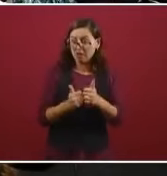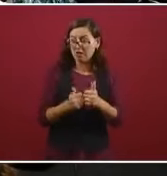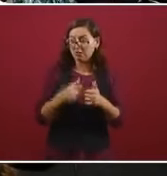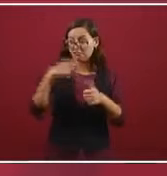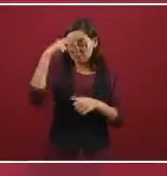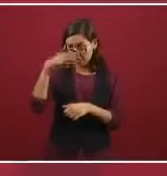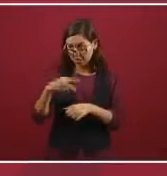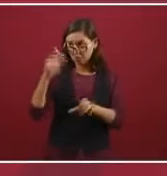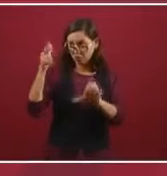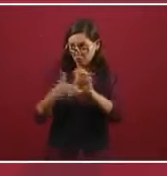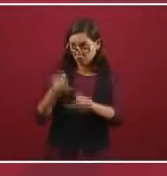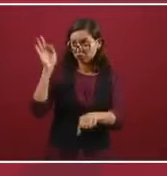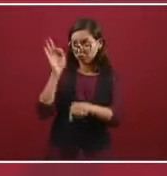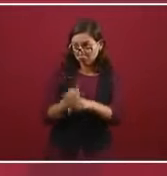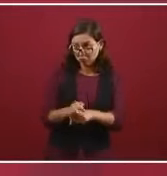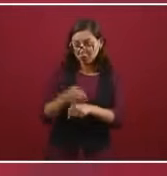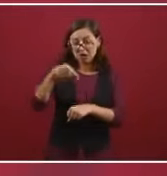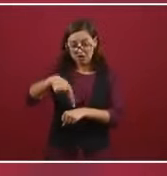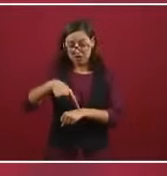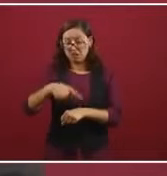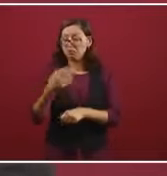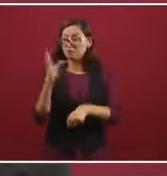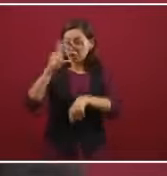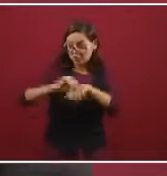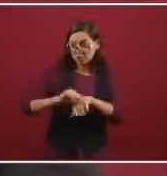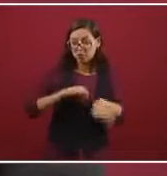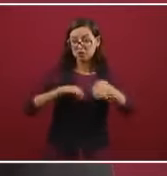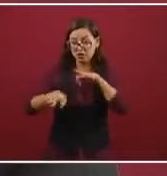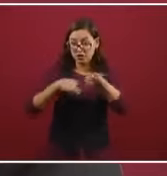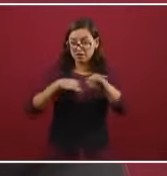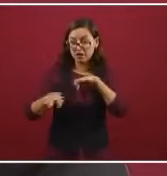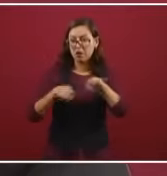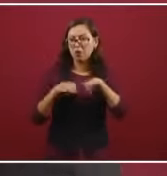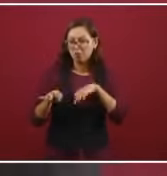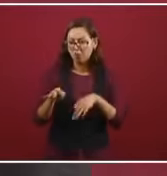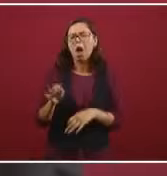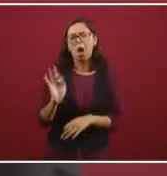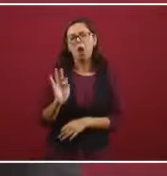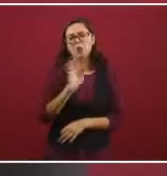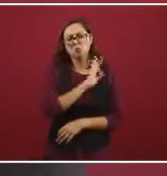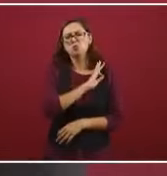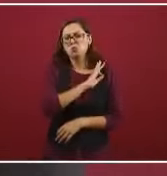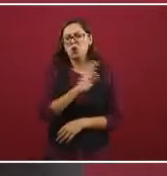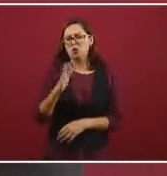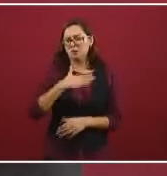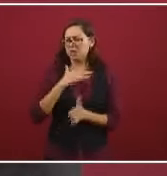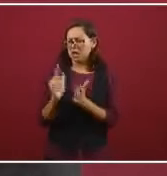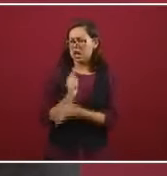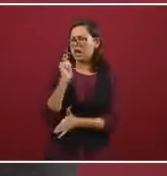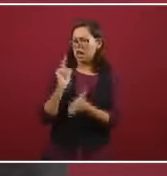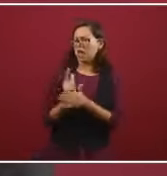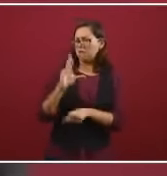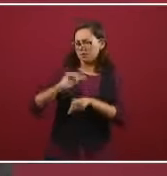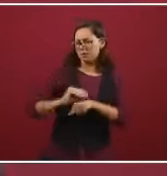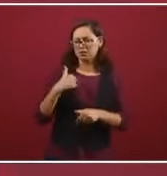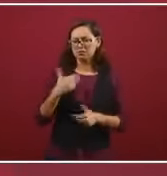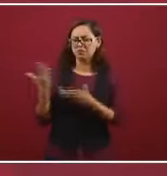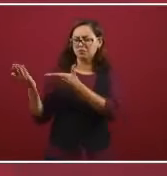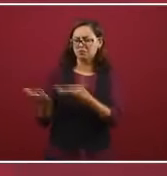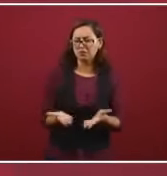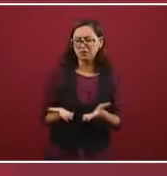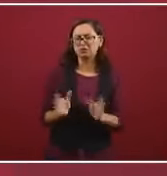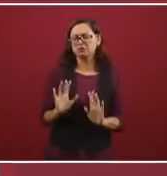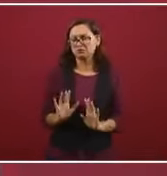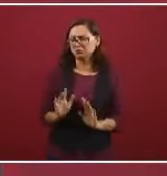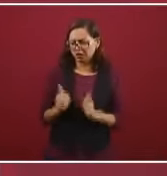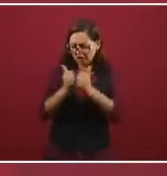ser refugiado en México? ¿Quieres tener una visa de trabajo en México? Eso lo puedo considerar de acuerdo a mis procedimientos. Pero no es lo que les